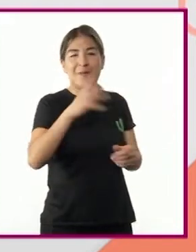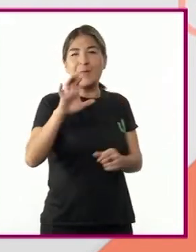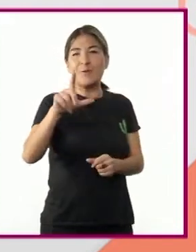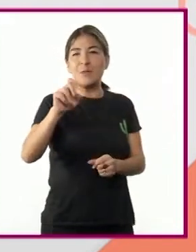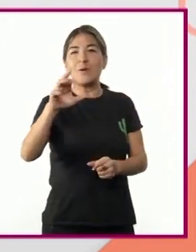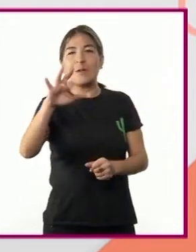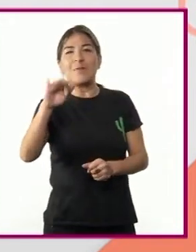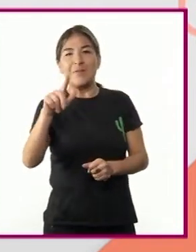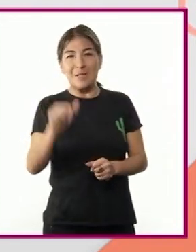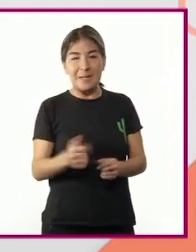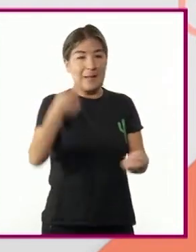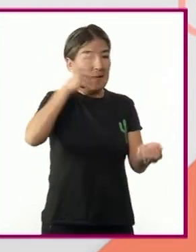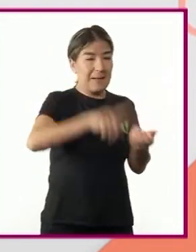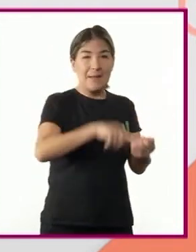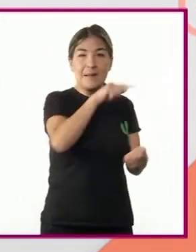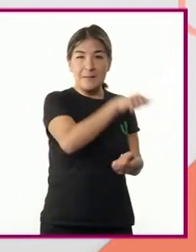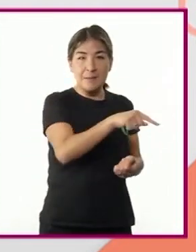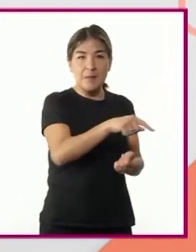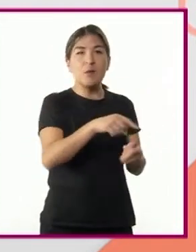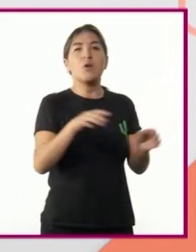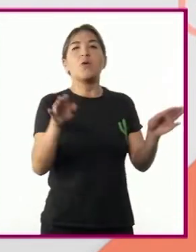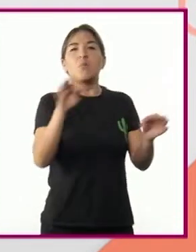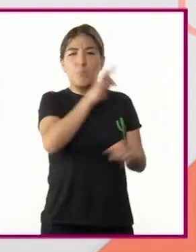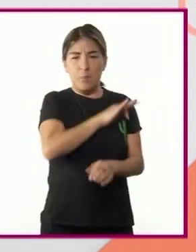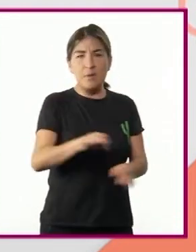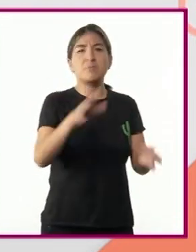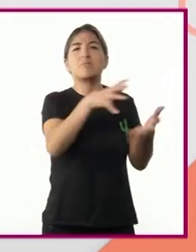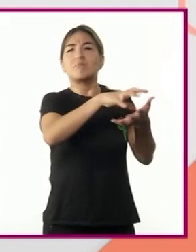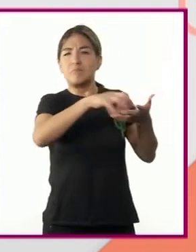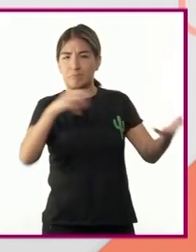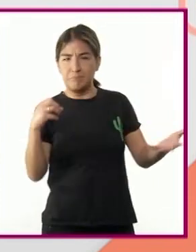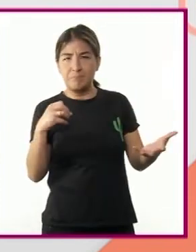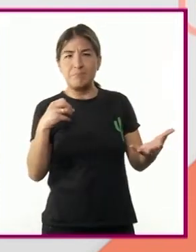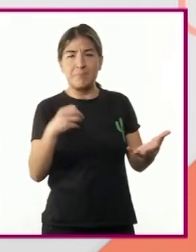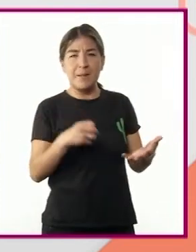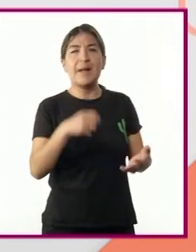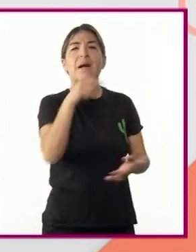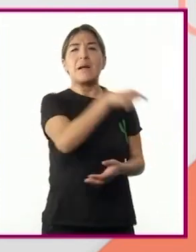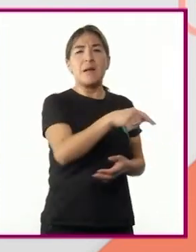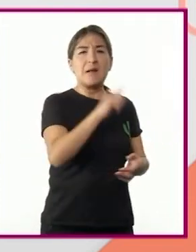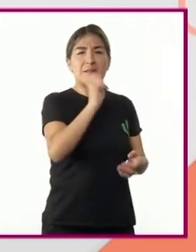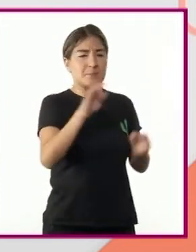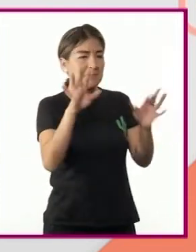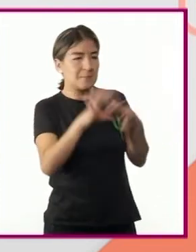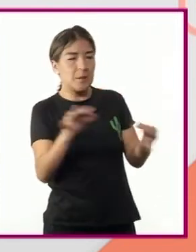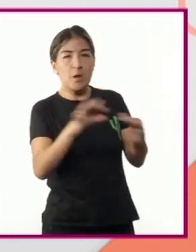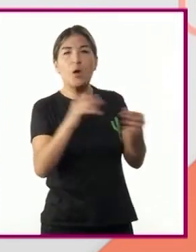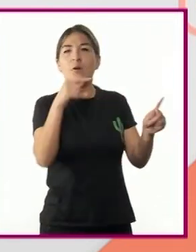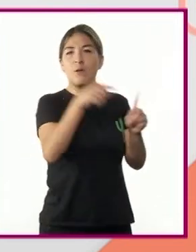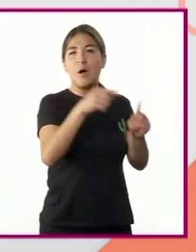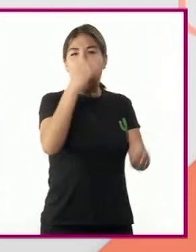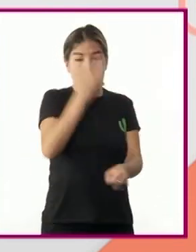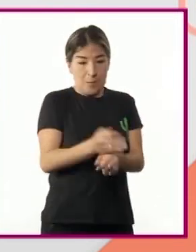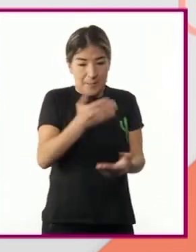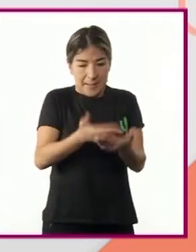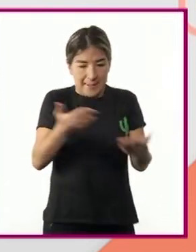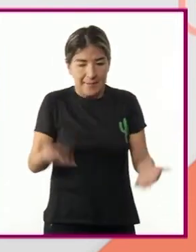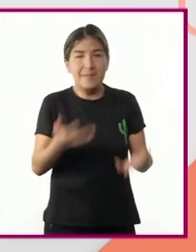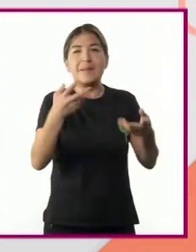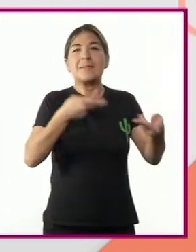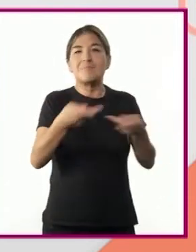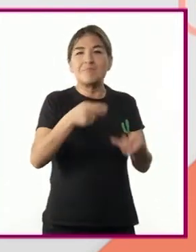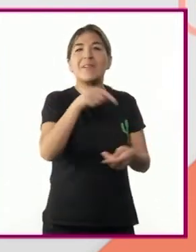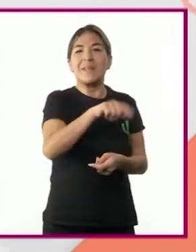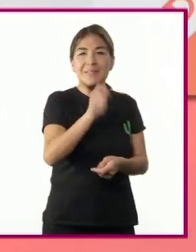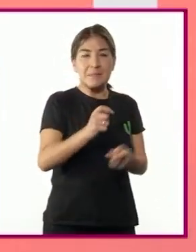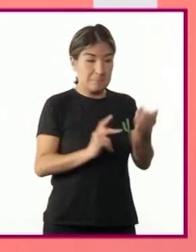se encuentra en las plantas podrá extraerse. Aquí planteo como un hecho actual el que las plantas